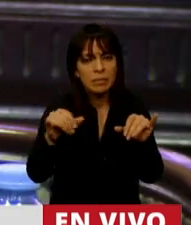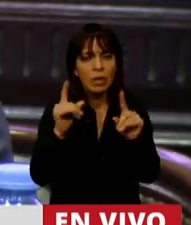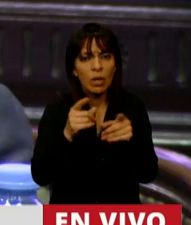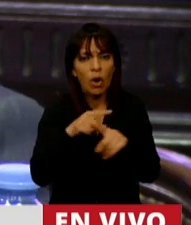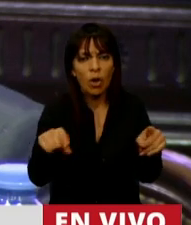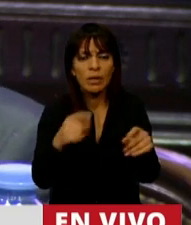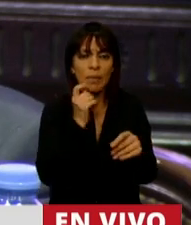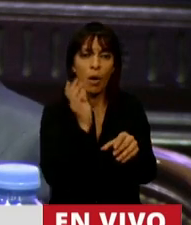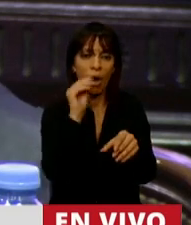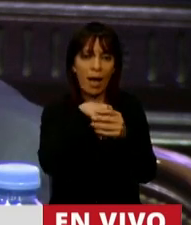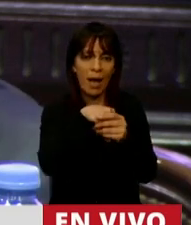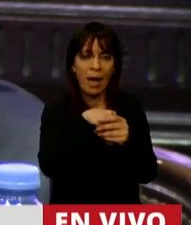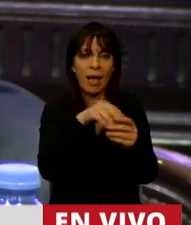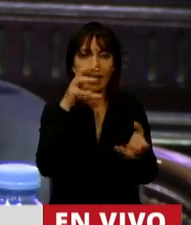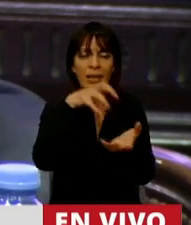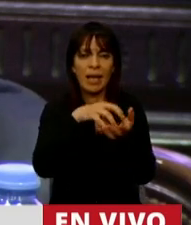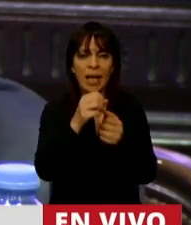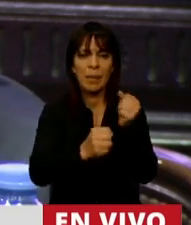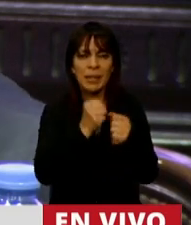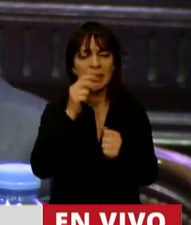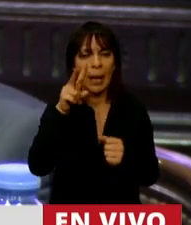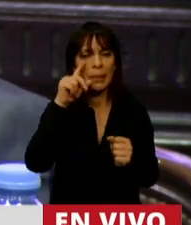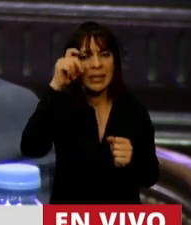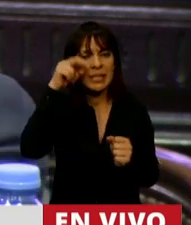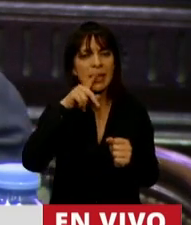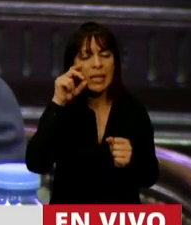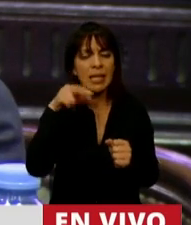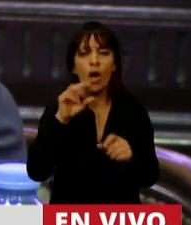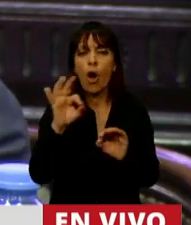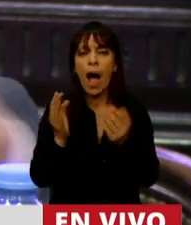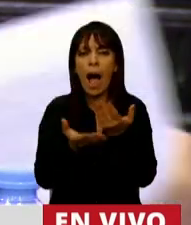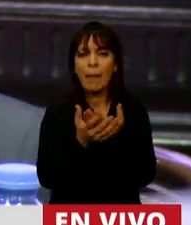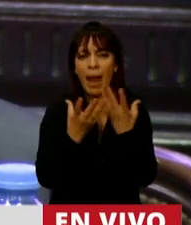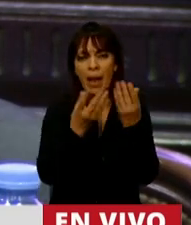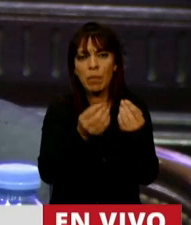expropiar Vicentín o avalar por acción u omisión la toma de tierras,